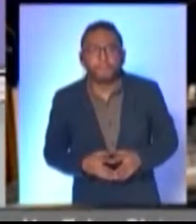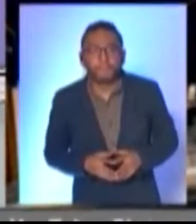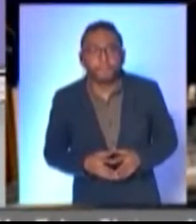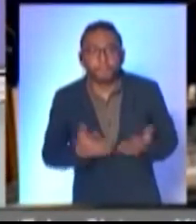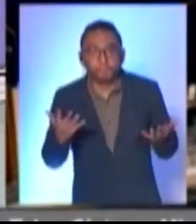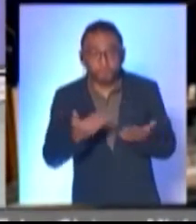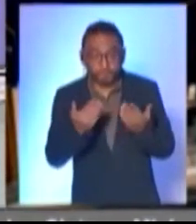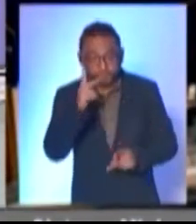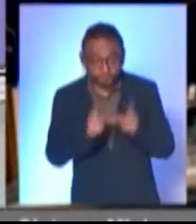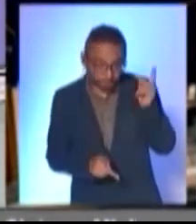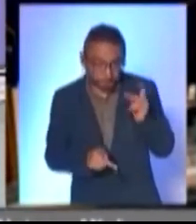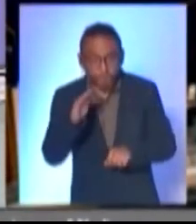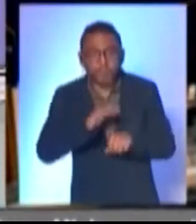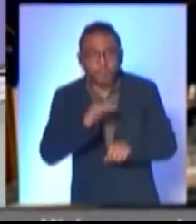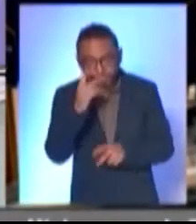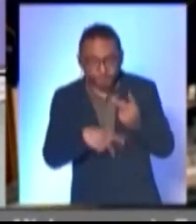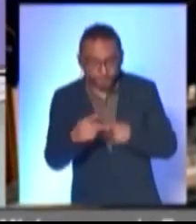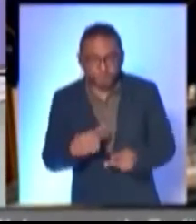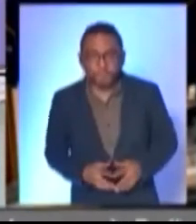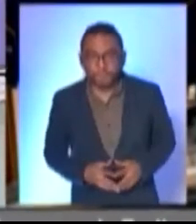Hacemos una pausa, regresamos con más.